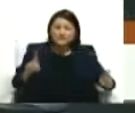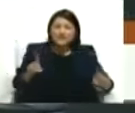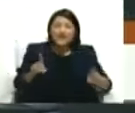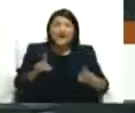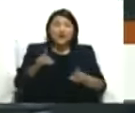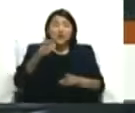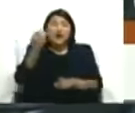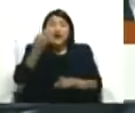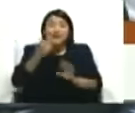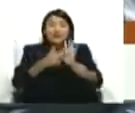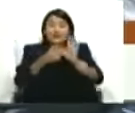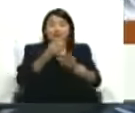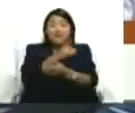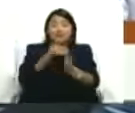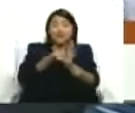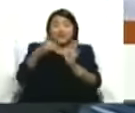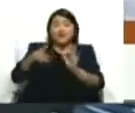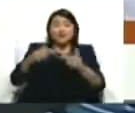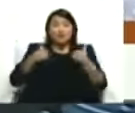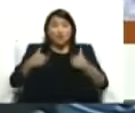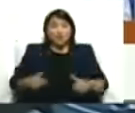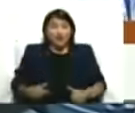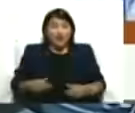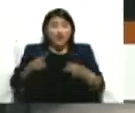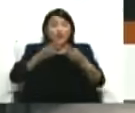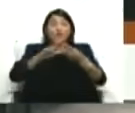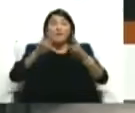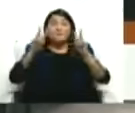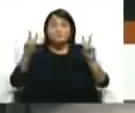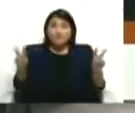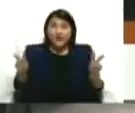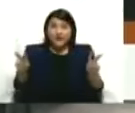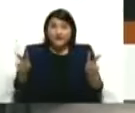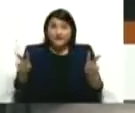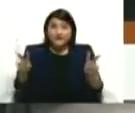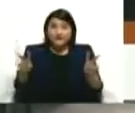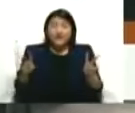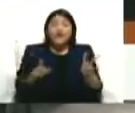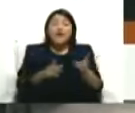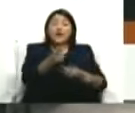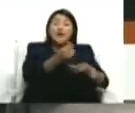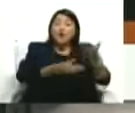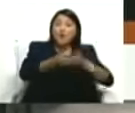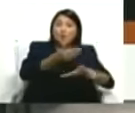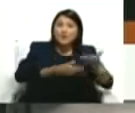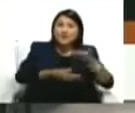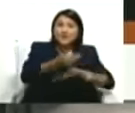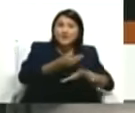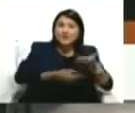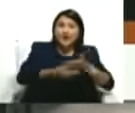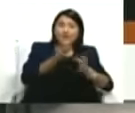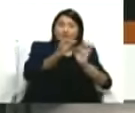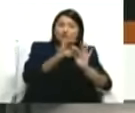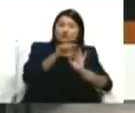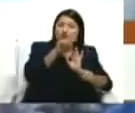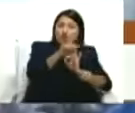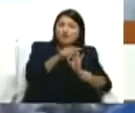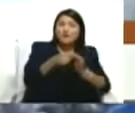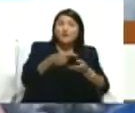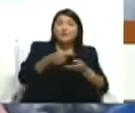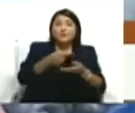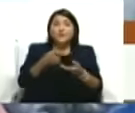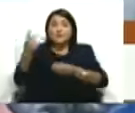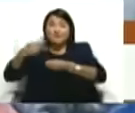derechos humanos, de paz, de un modelo económico basado también en el reparto de la